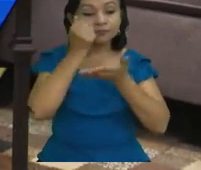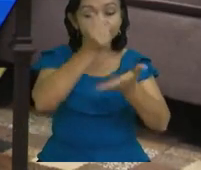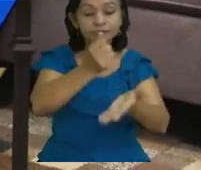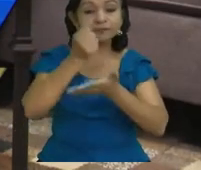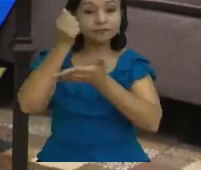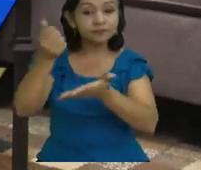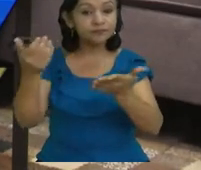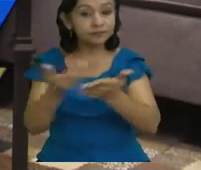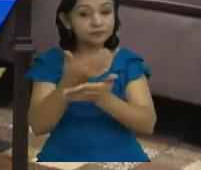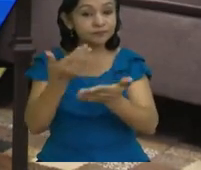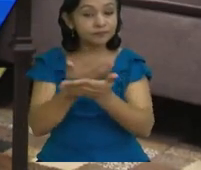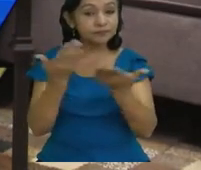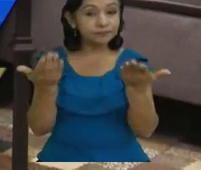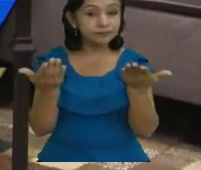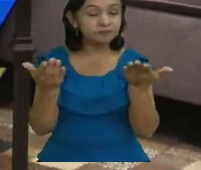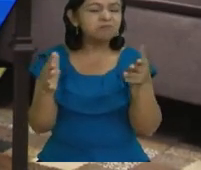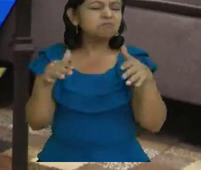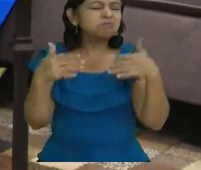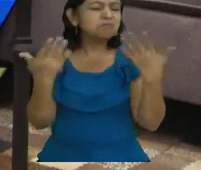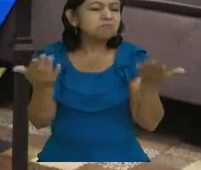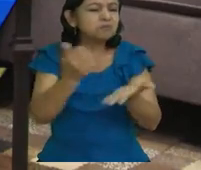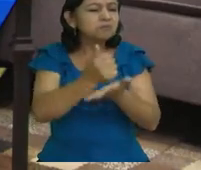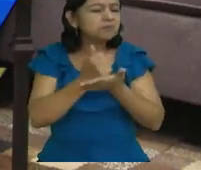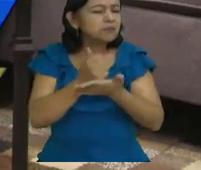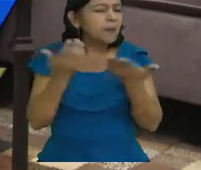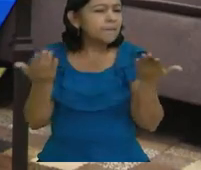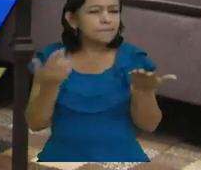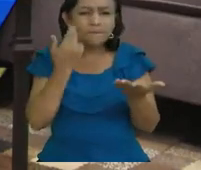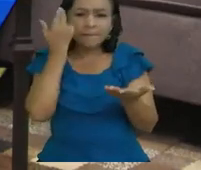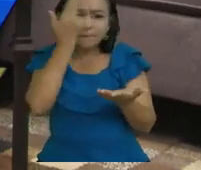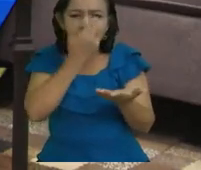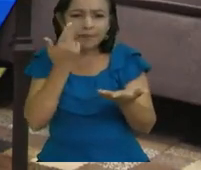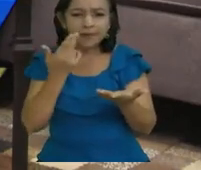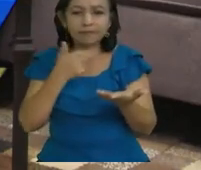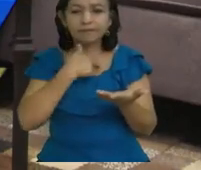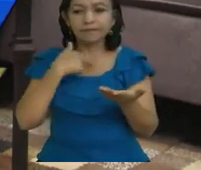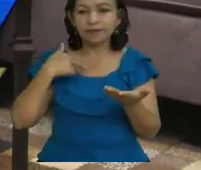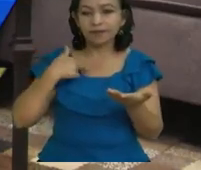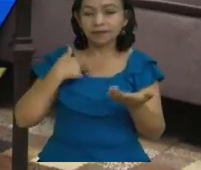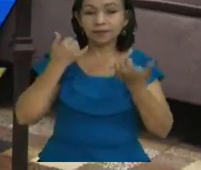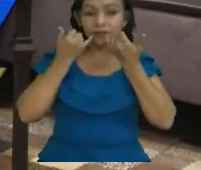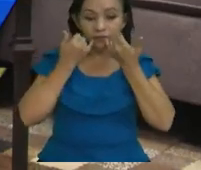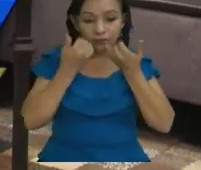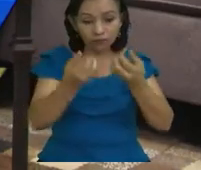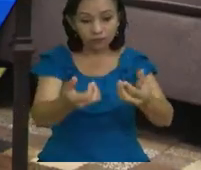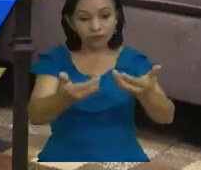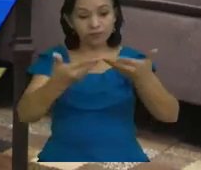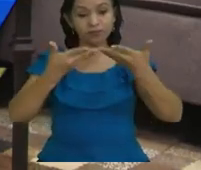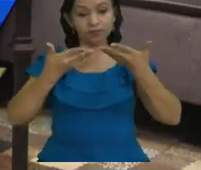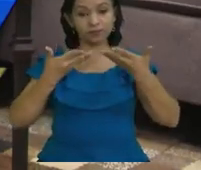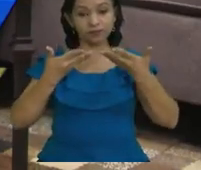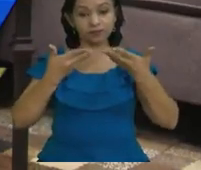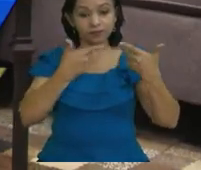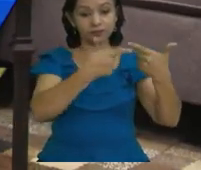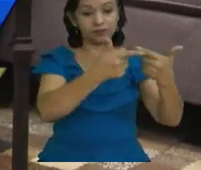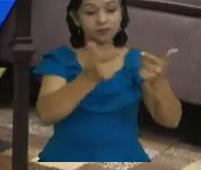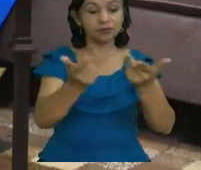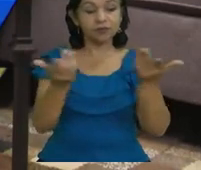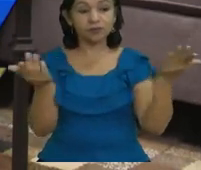nuevas aplicaciones, ¿para qué sirven? Bien, son unas generadoras de información de las condiciones